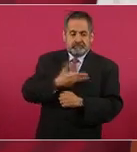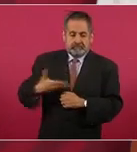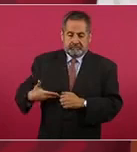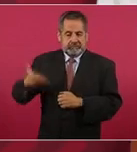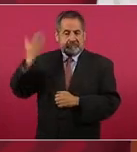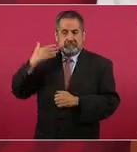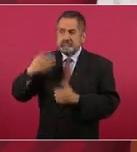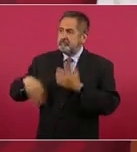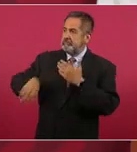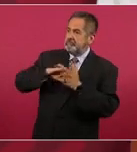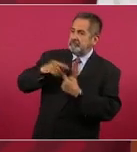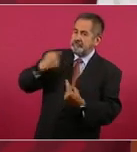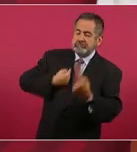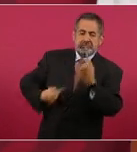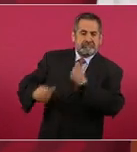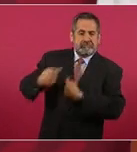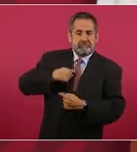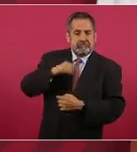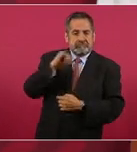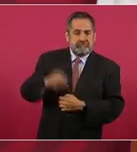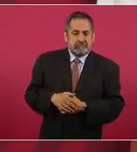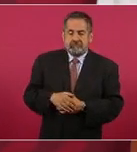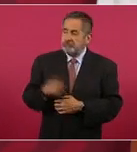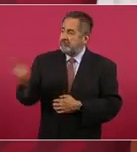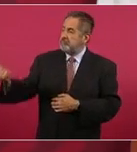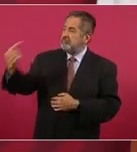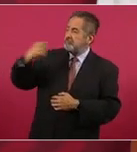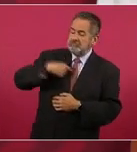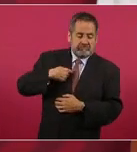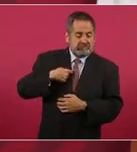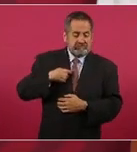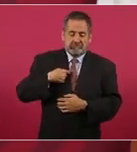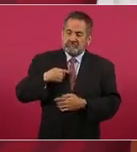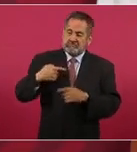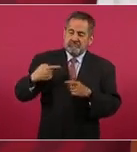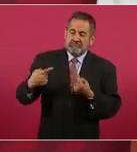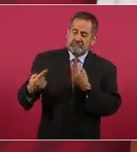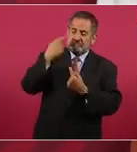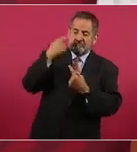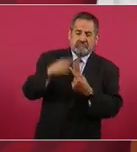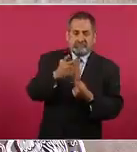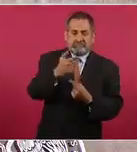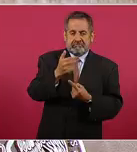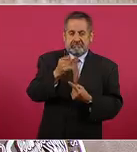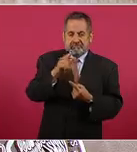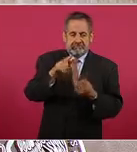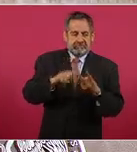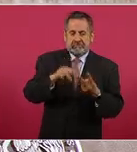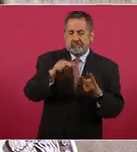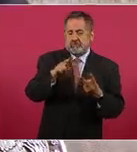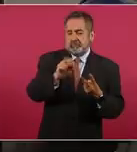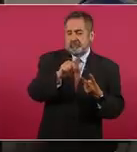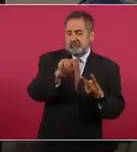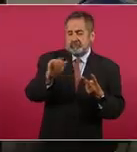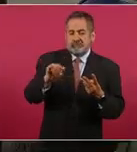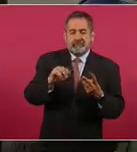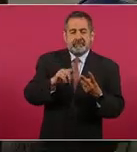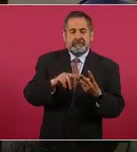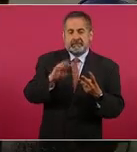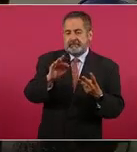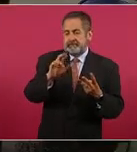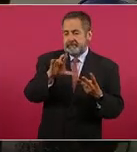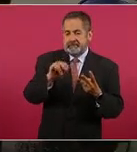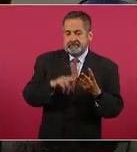ofendido. Usted me difamó diciéndome Hitler, Mussolini, Franco